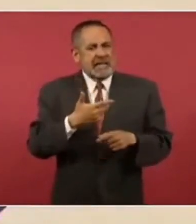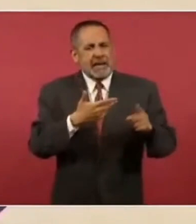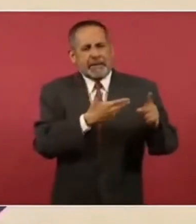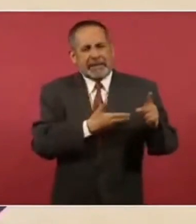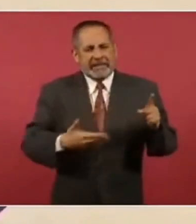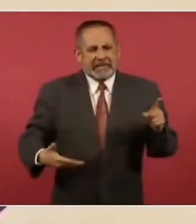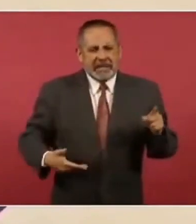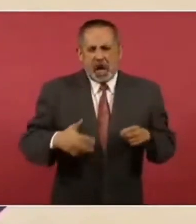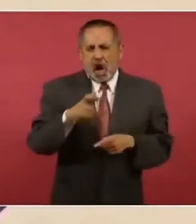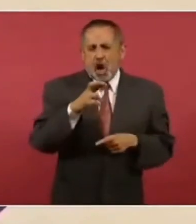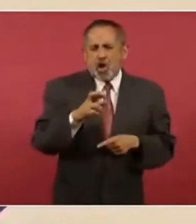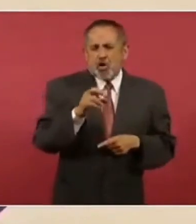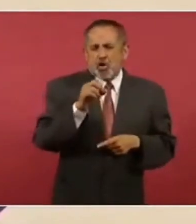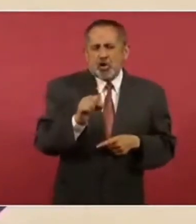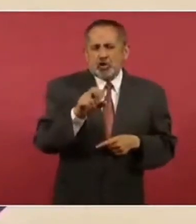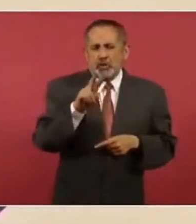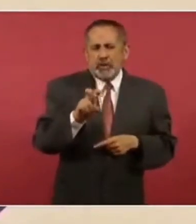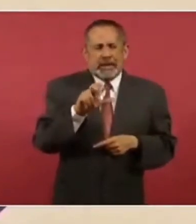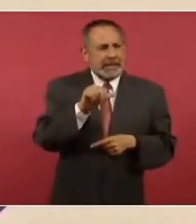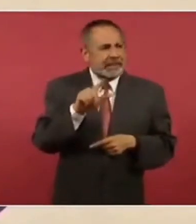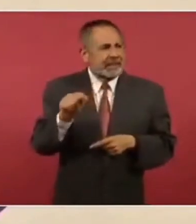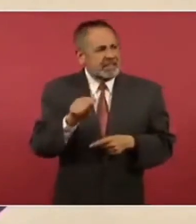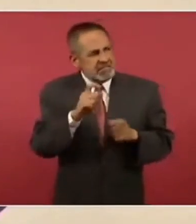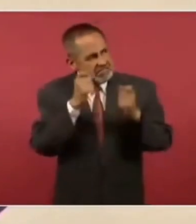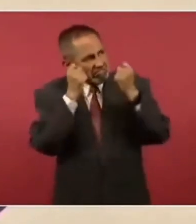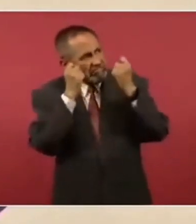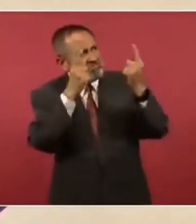señor presidente Roosevelt.